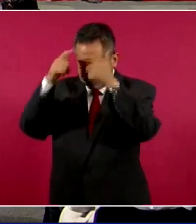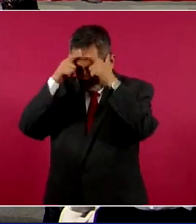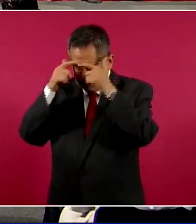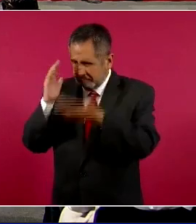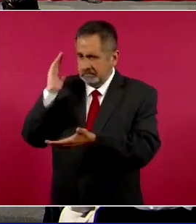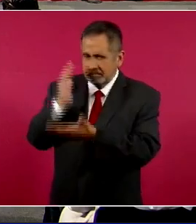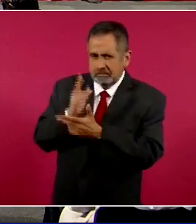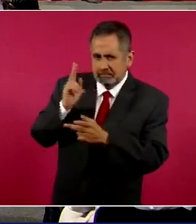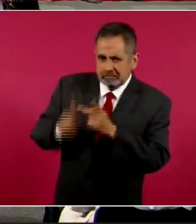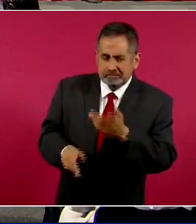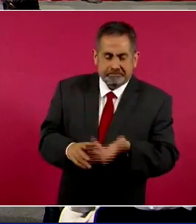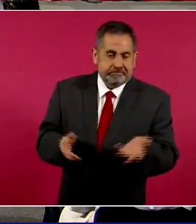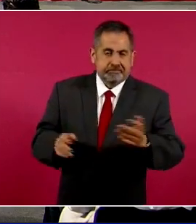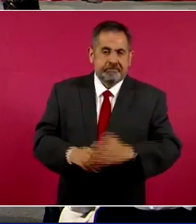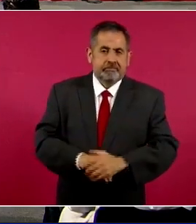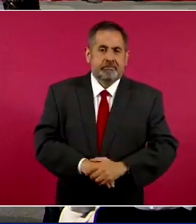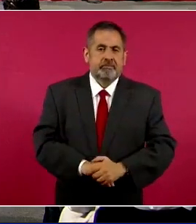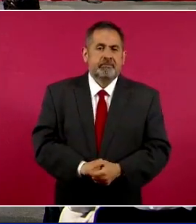A ver, vamos a ver otra.